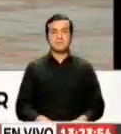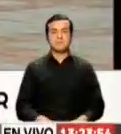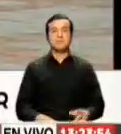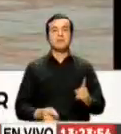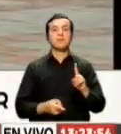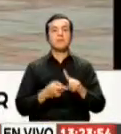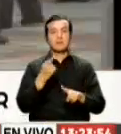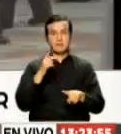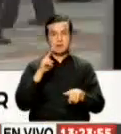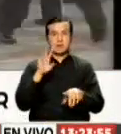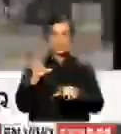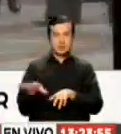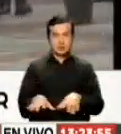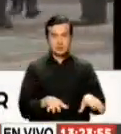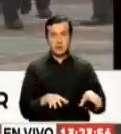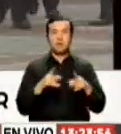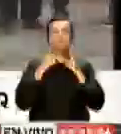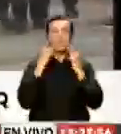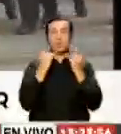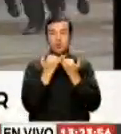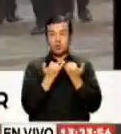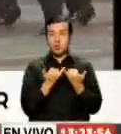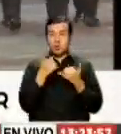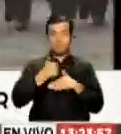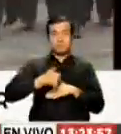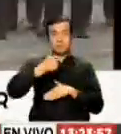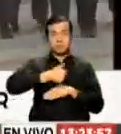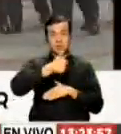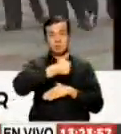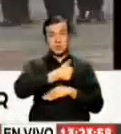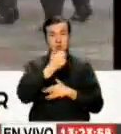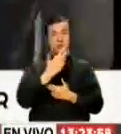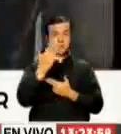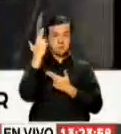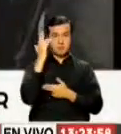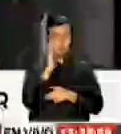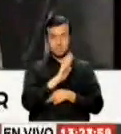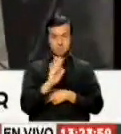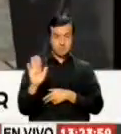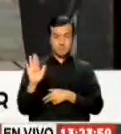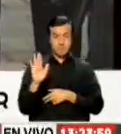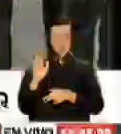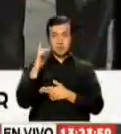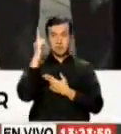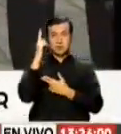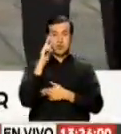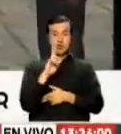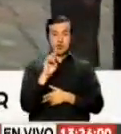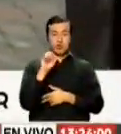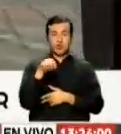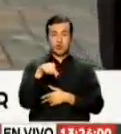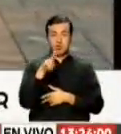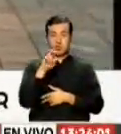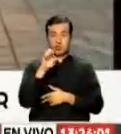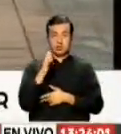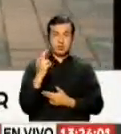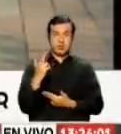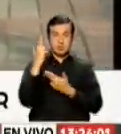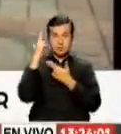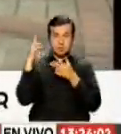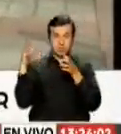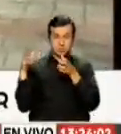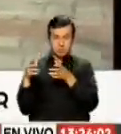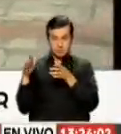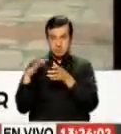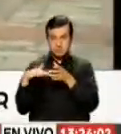Es la primera actividad pública de quienes ahora conforman el alto mando de Fuerzas Armadas. el general de división Roque Moreira, jefe del Comando Conjunto